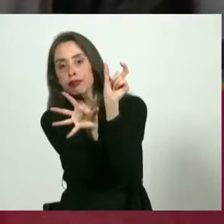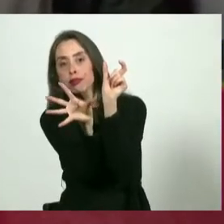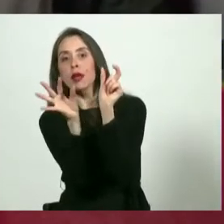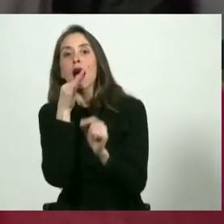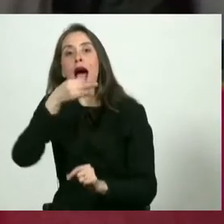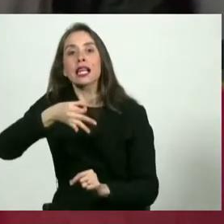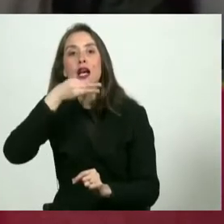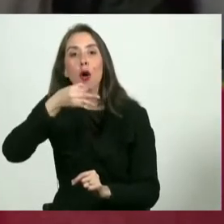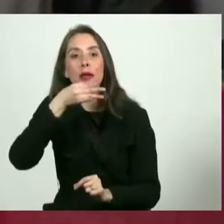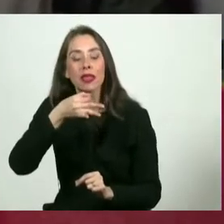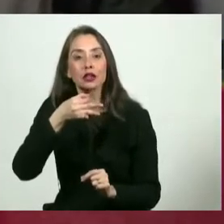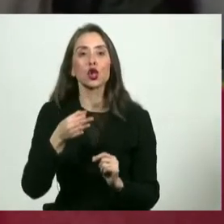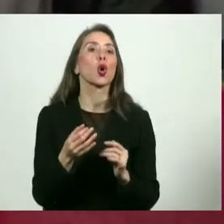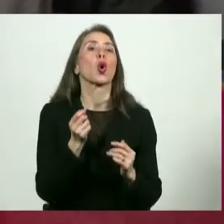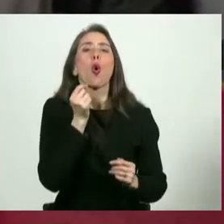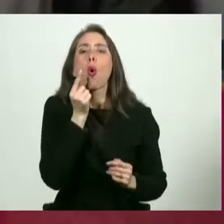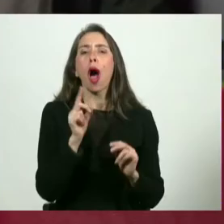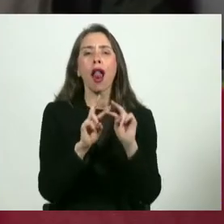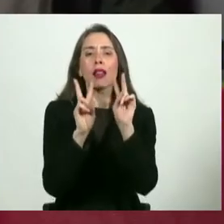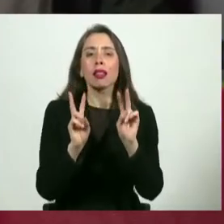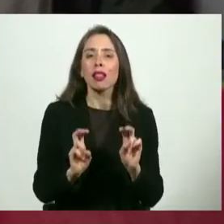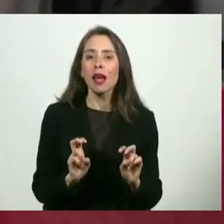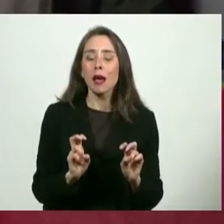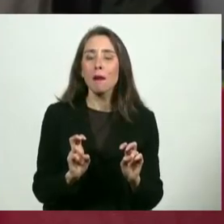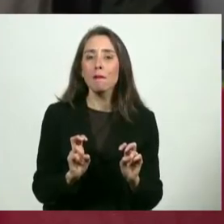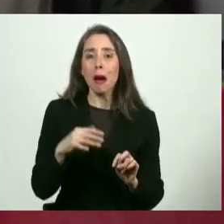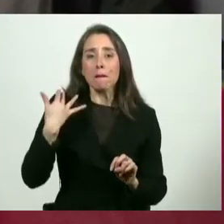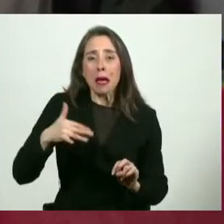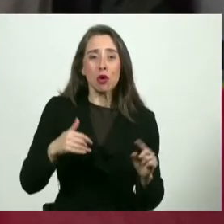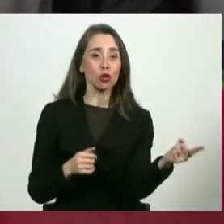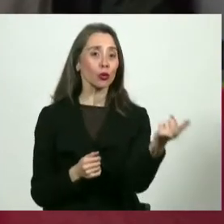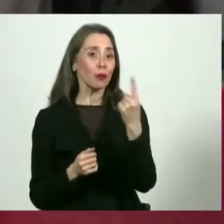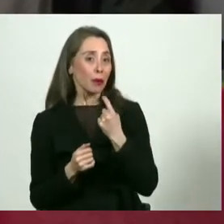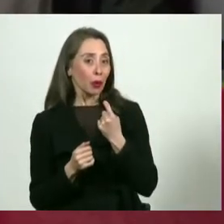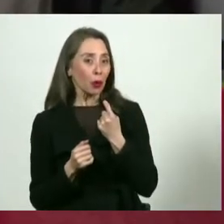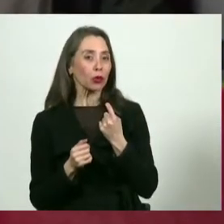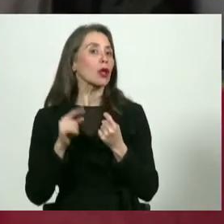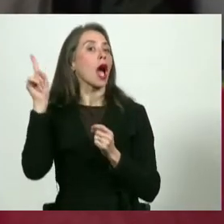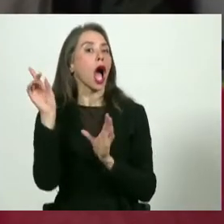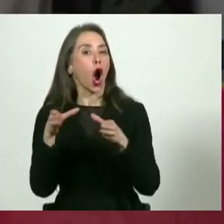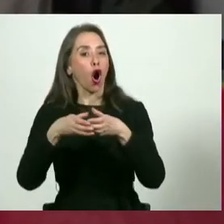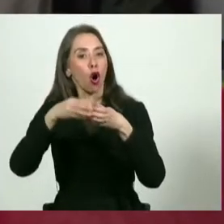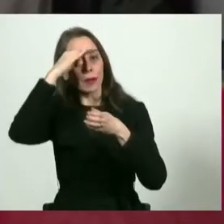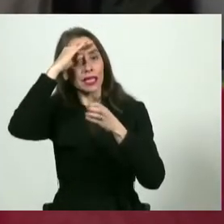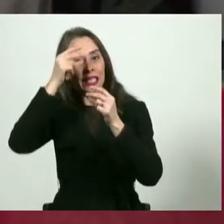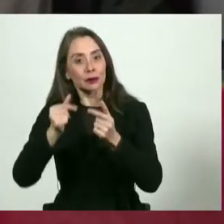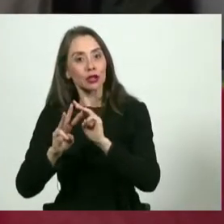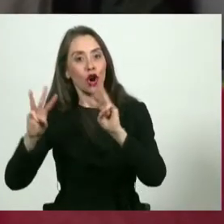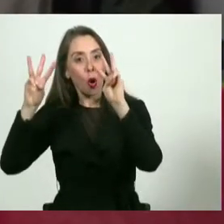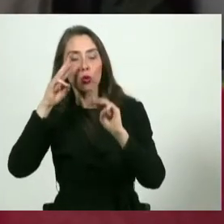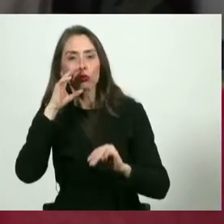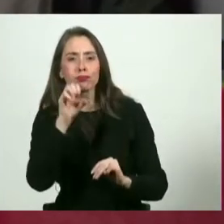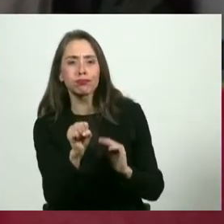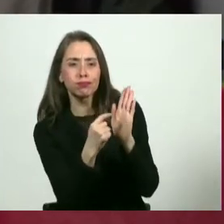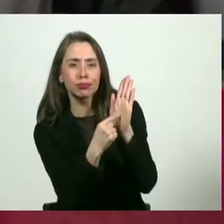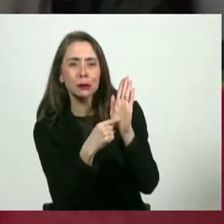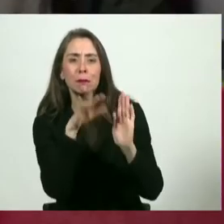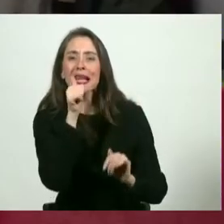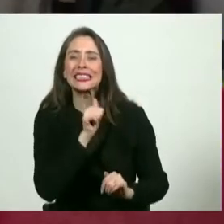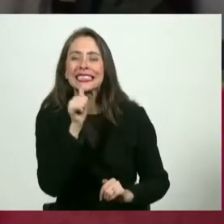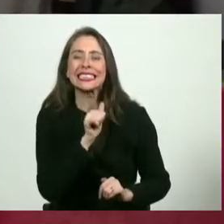pregunta cuáles serían las materias más importantes o las cuales el comité detectó que había mayores